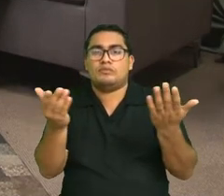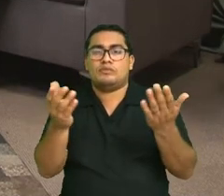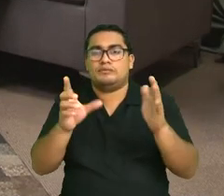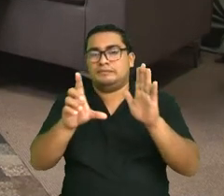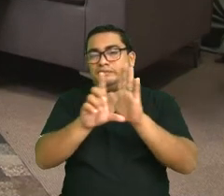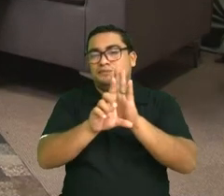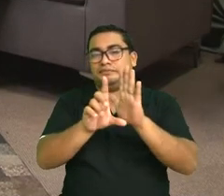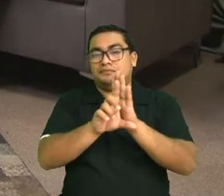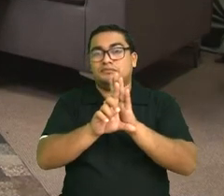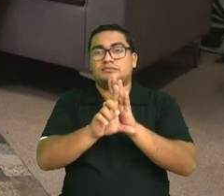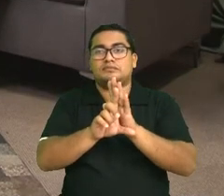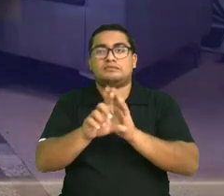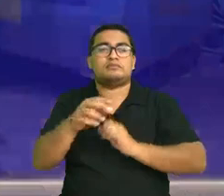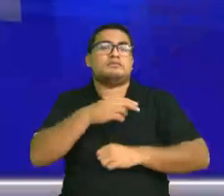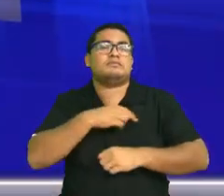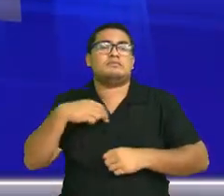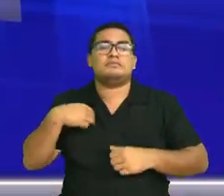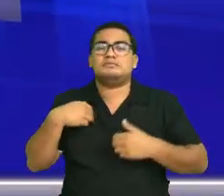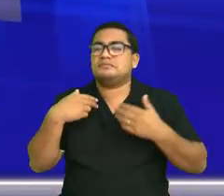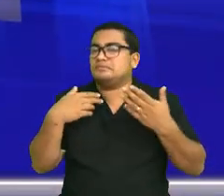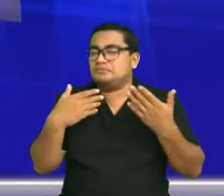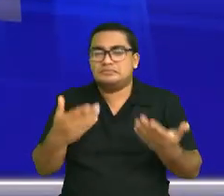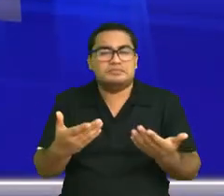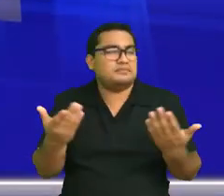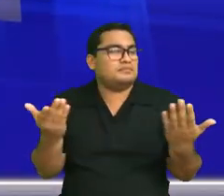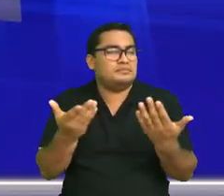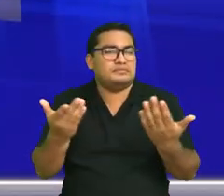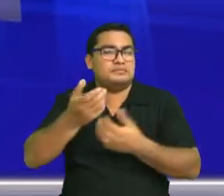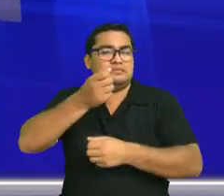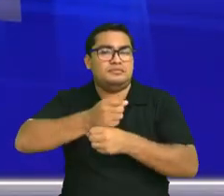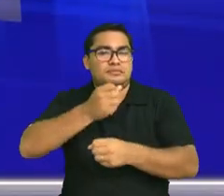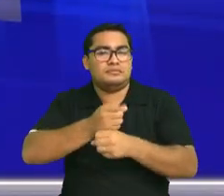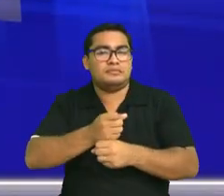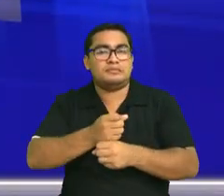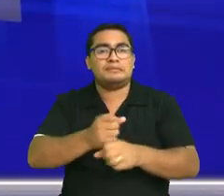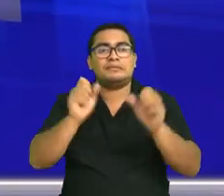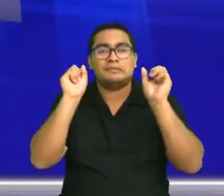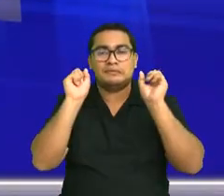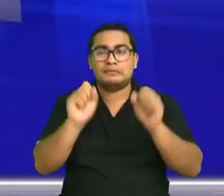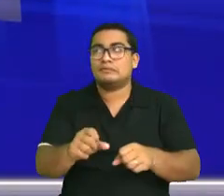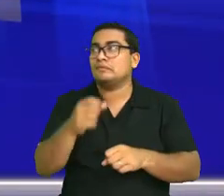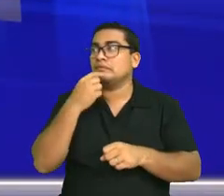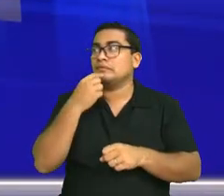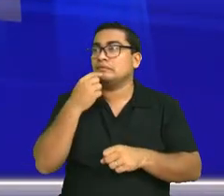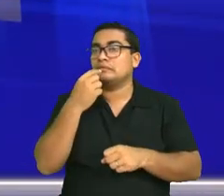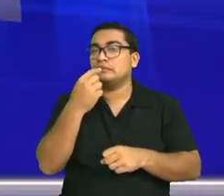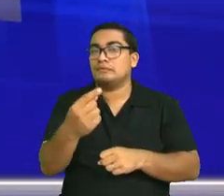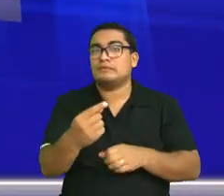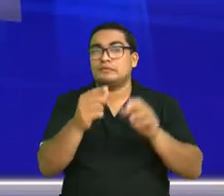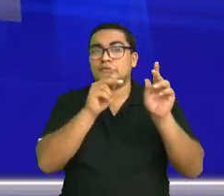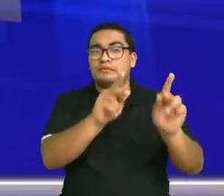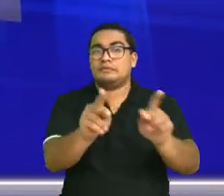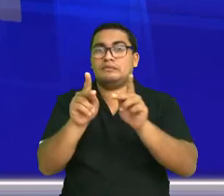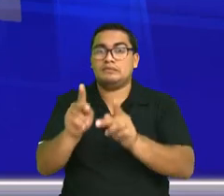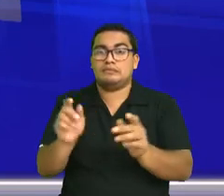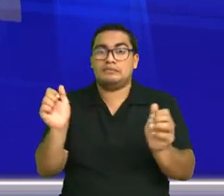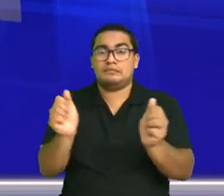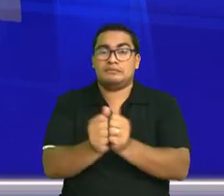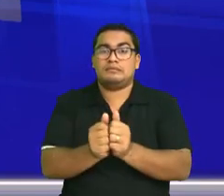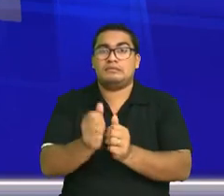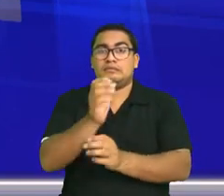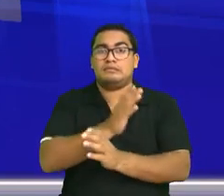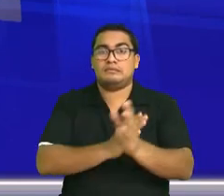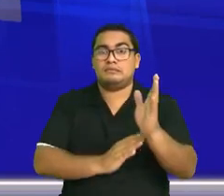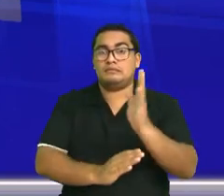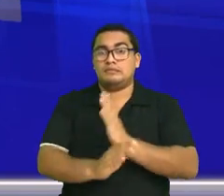un quehacer legislativo dentro de esta dinámica, que ha garantizado ese ejercicio pleno de las personas con discapacidad en cuanto a